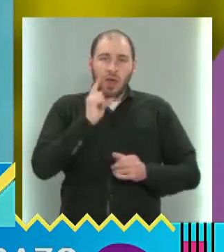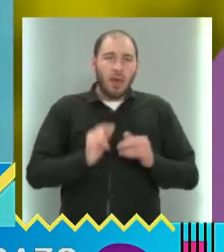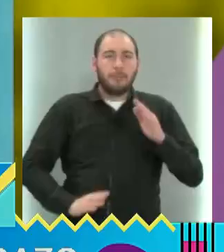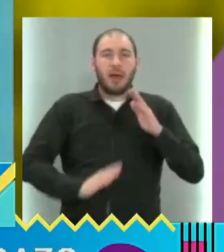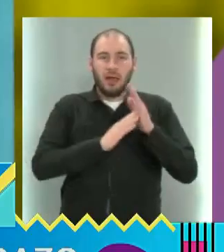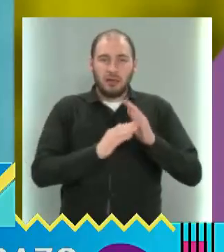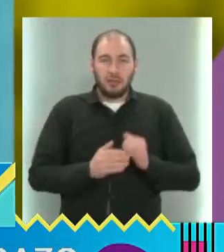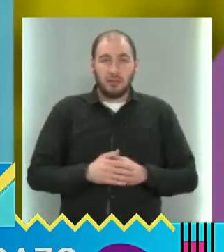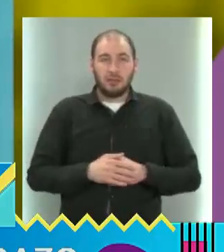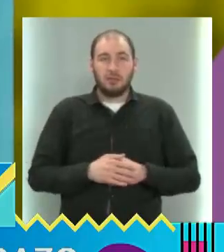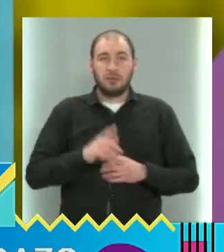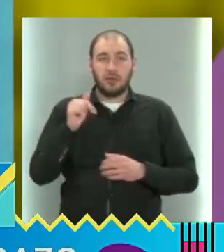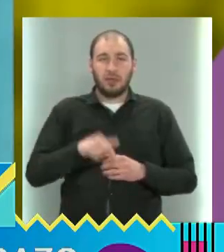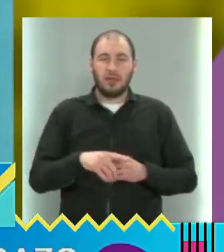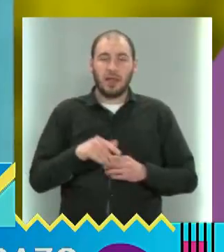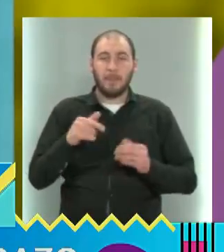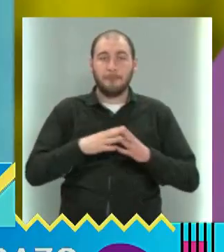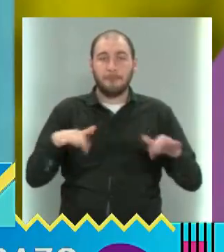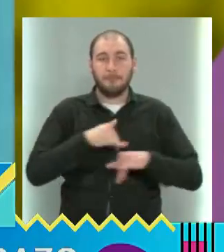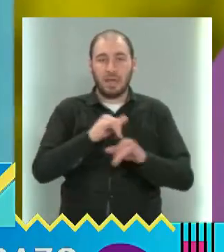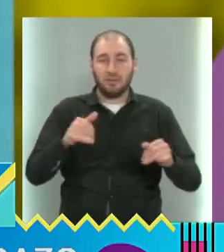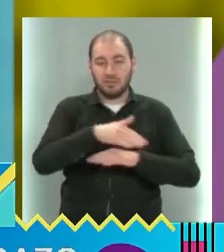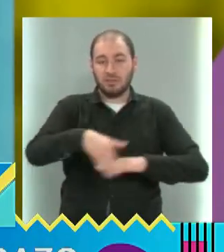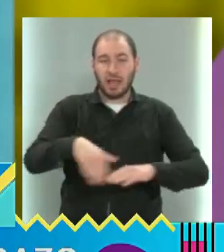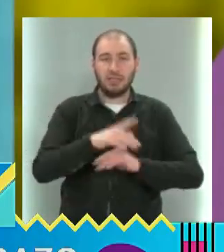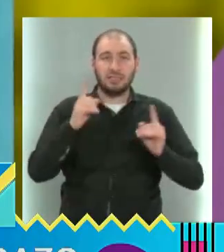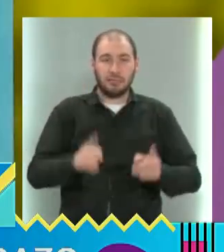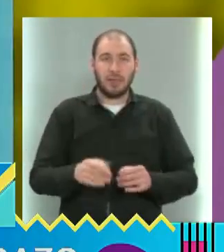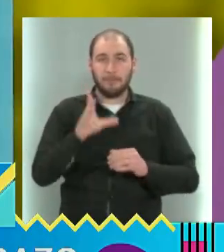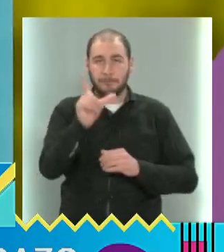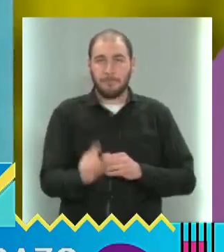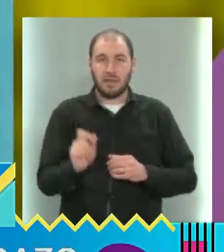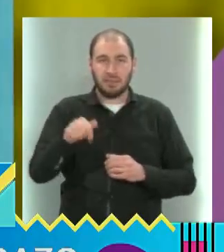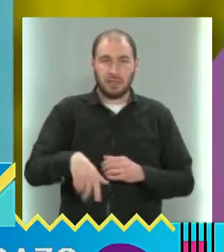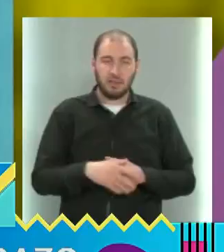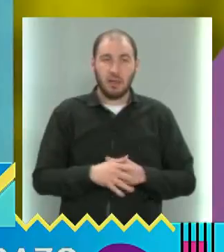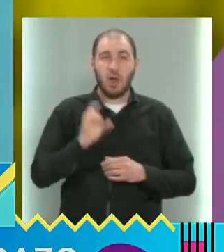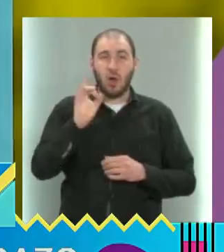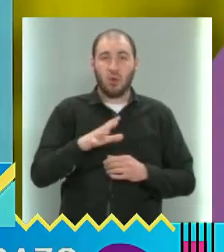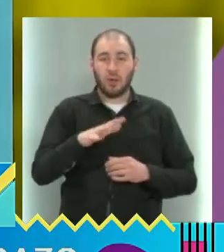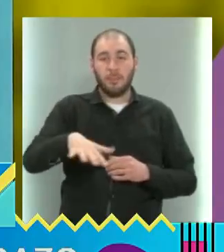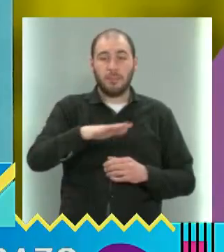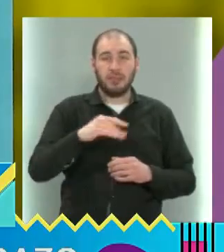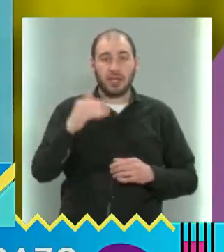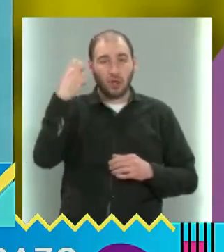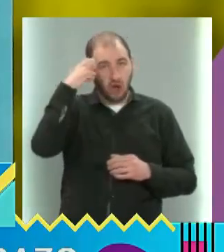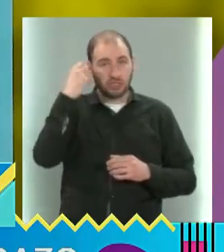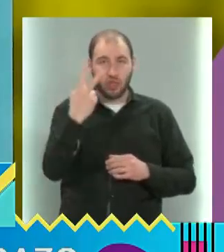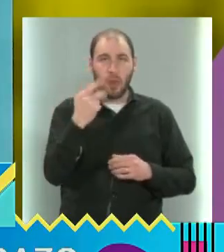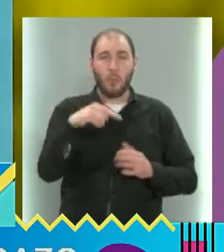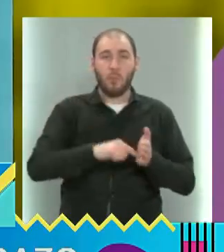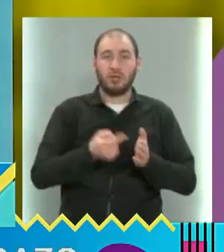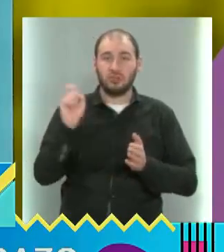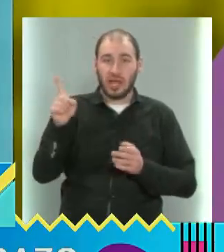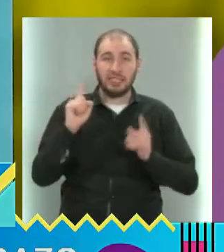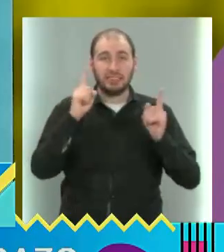histórico, ¿sí? Así se vive, lo estamos viendo en los medios así y en las calles del país también, no solamente allí en la Plaza de los 2 Congresos en Buenos Aires, sino